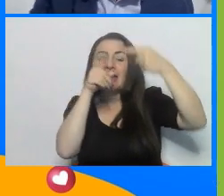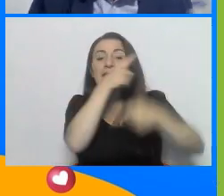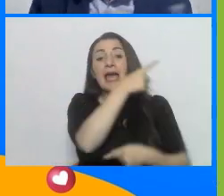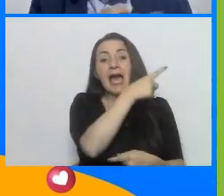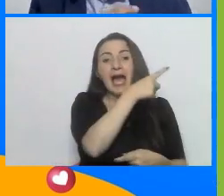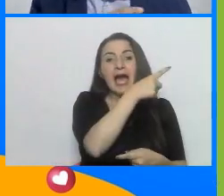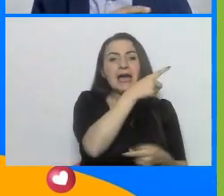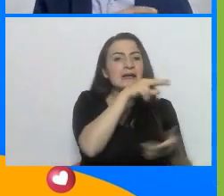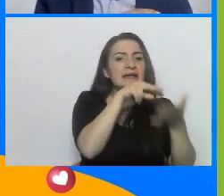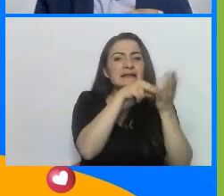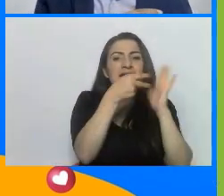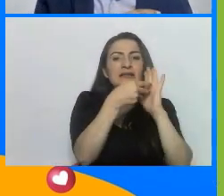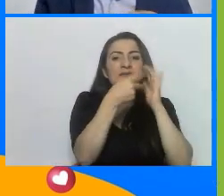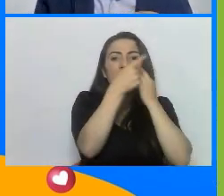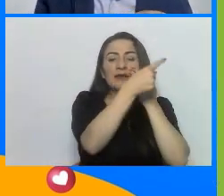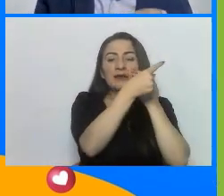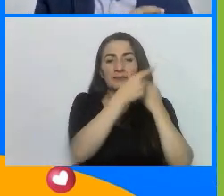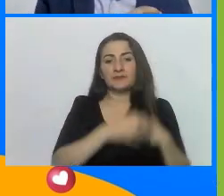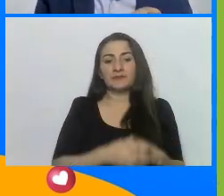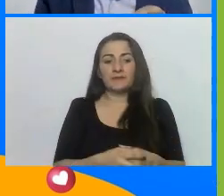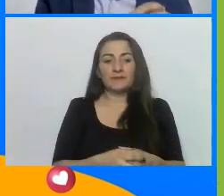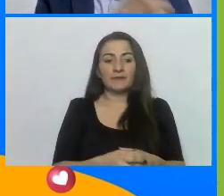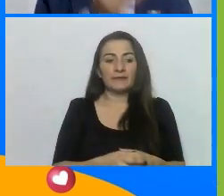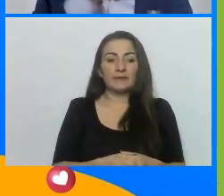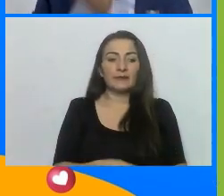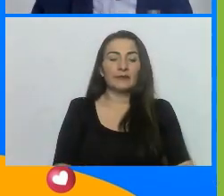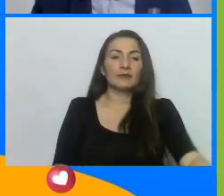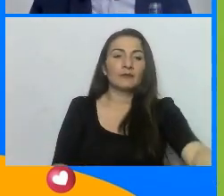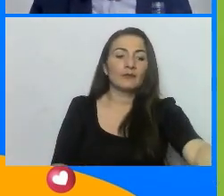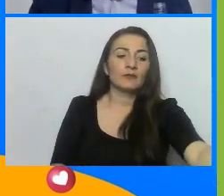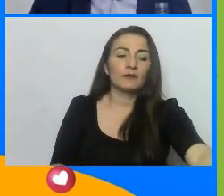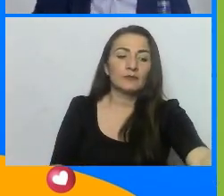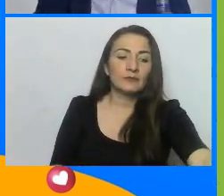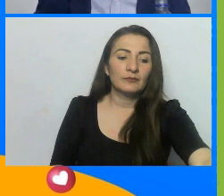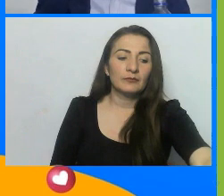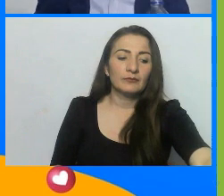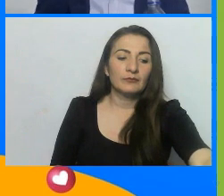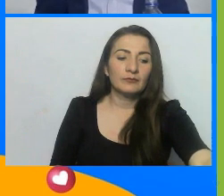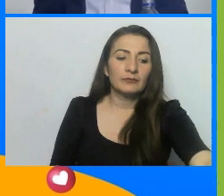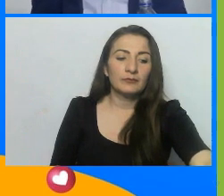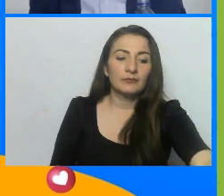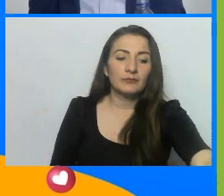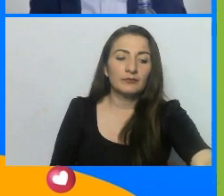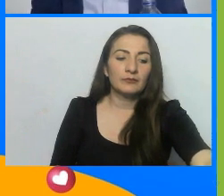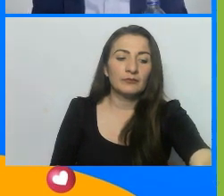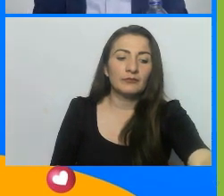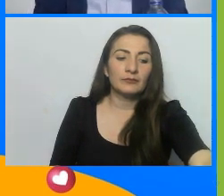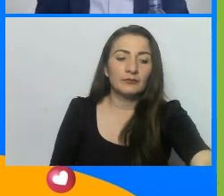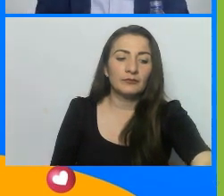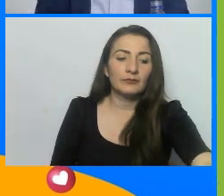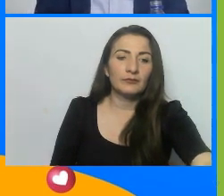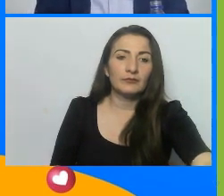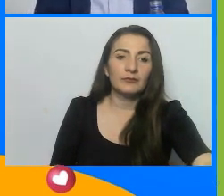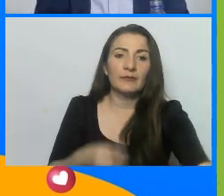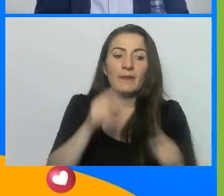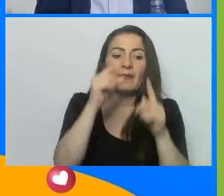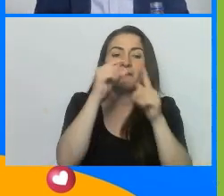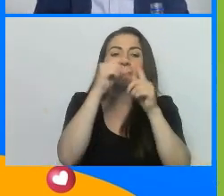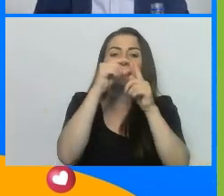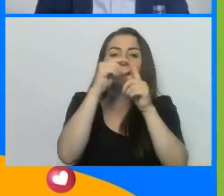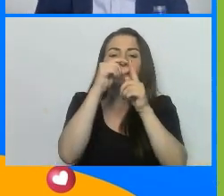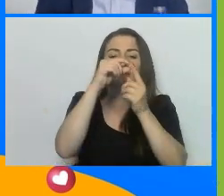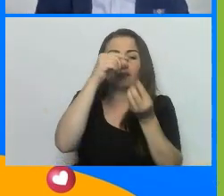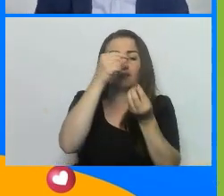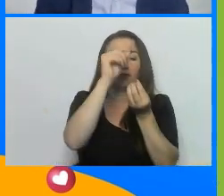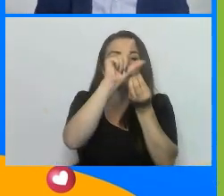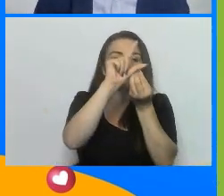es ecología, entonces tengo que descomponer la palabra, ¿no? Y esa